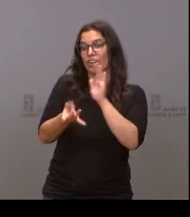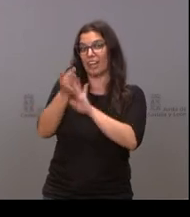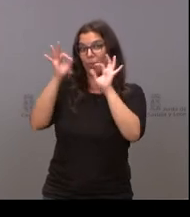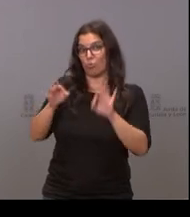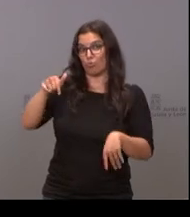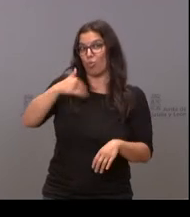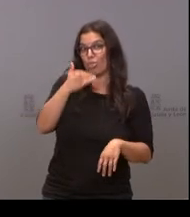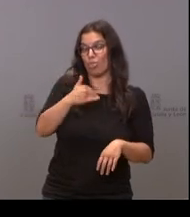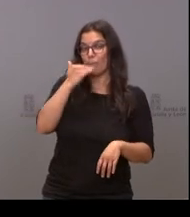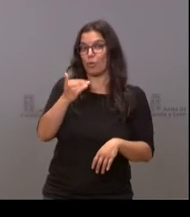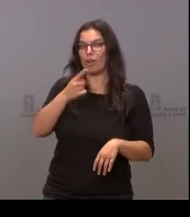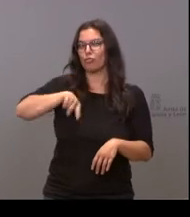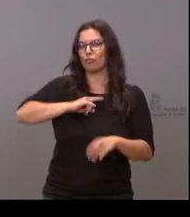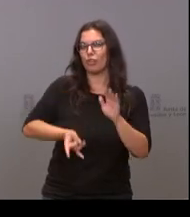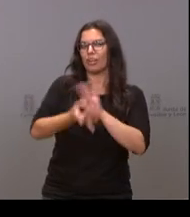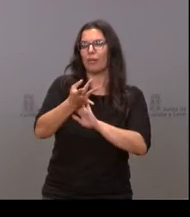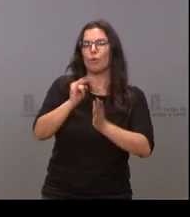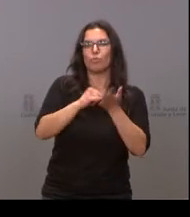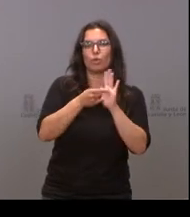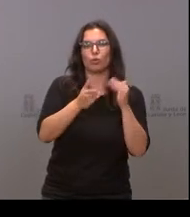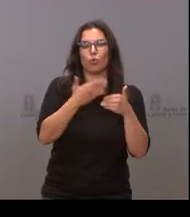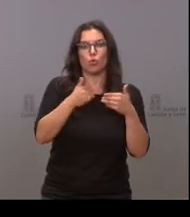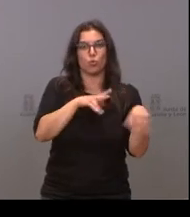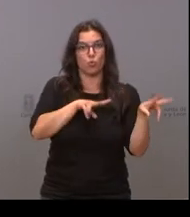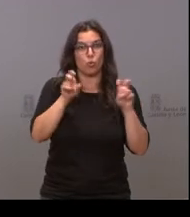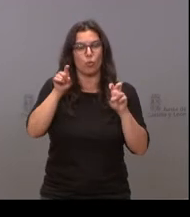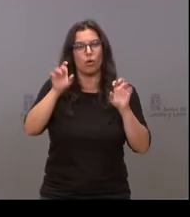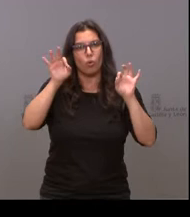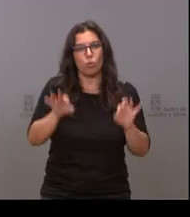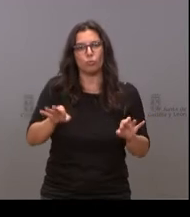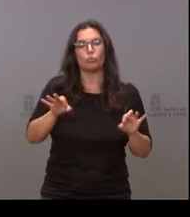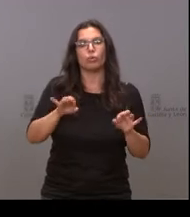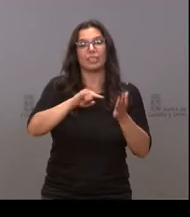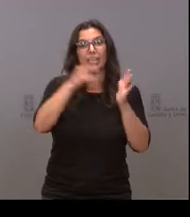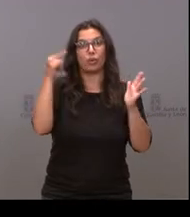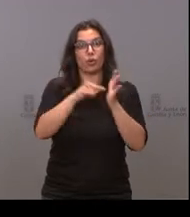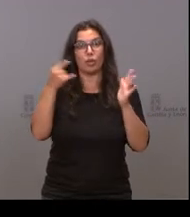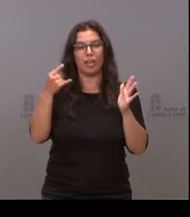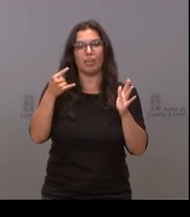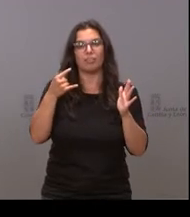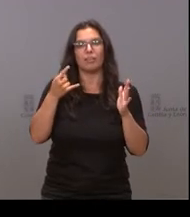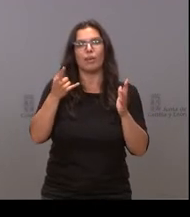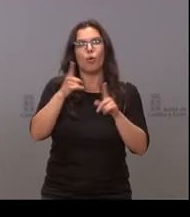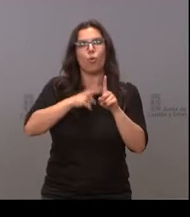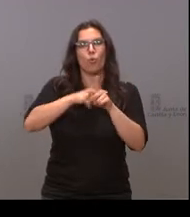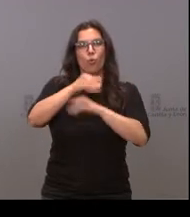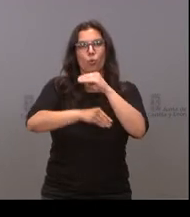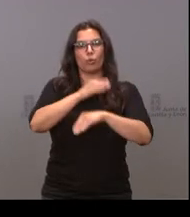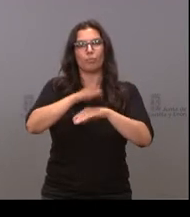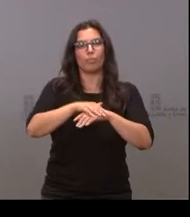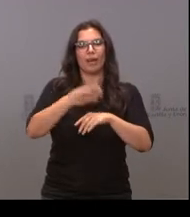con la puesta en marcha de un proyecto de innovación en el que precisamente aplicamos la tecnología para minimizar las consecuencias del deterioro